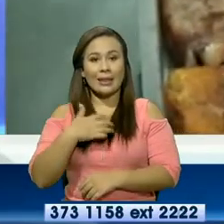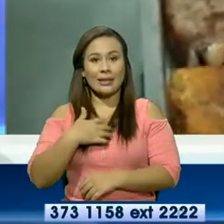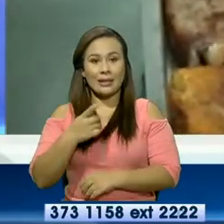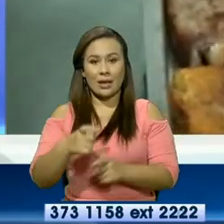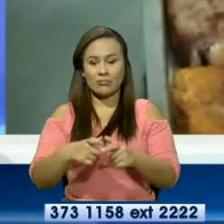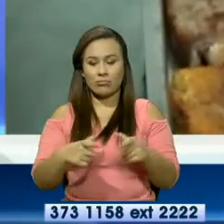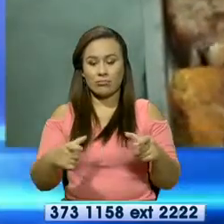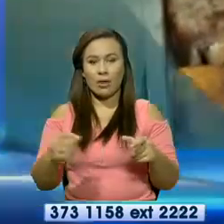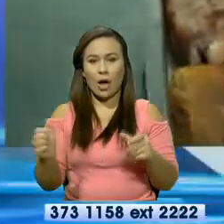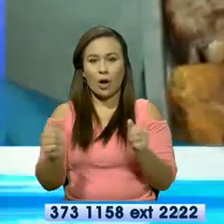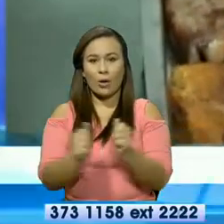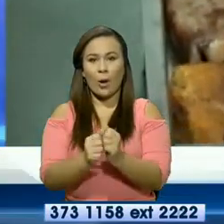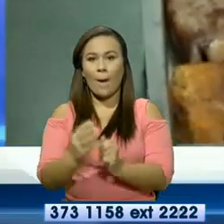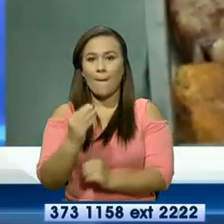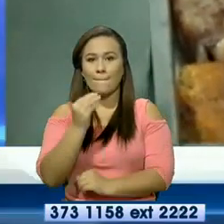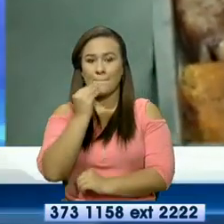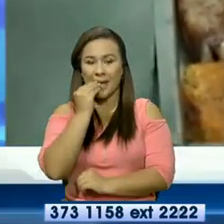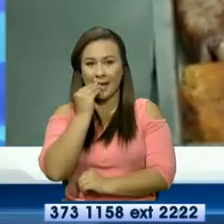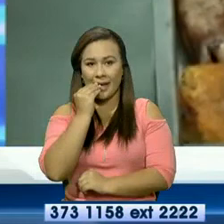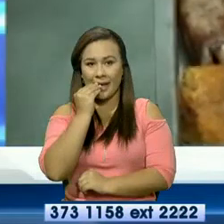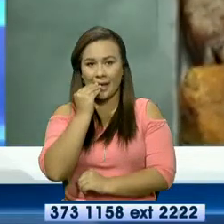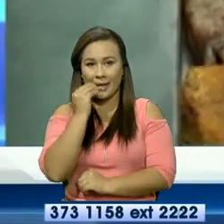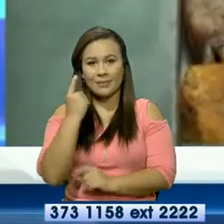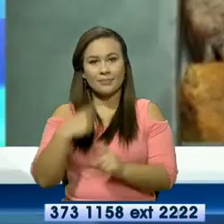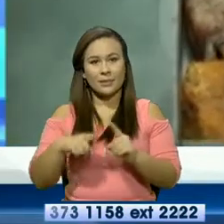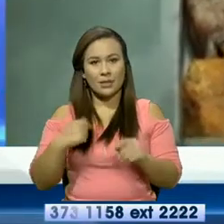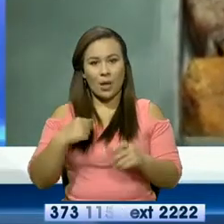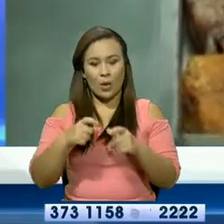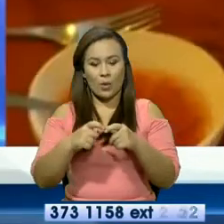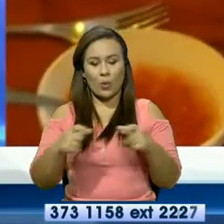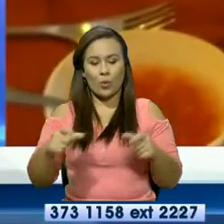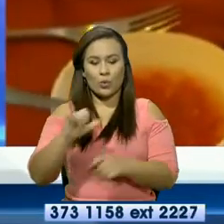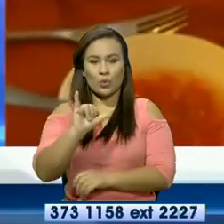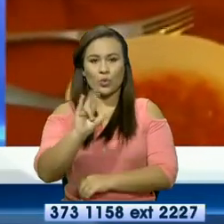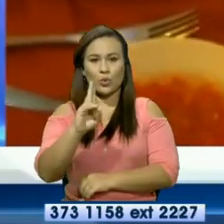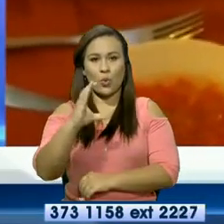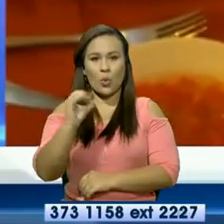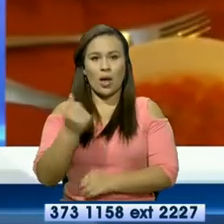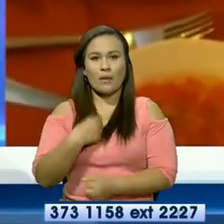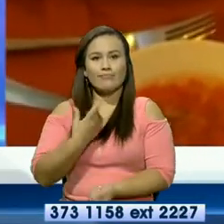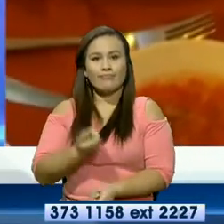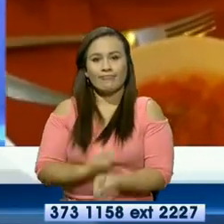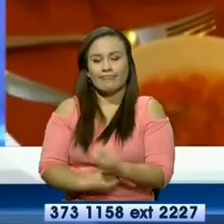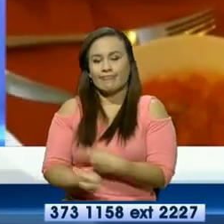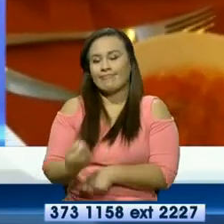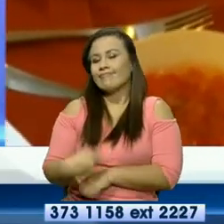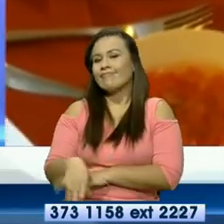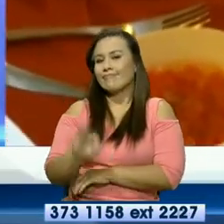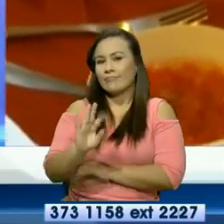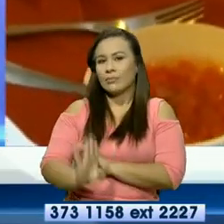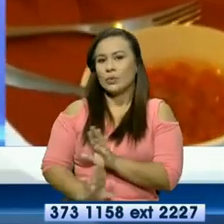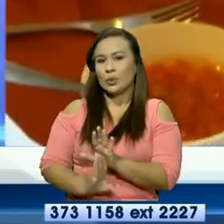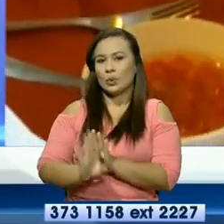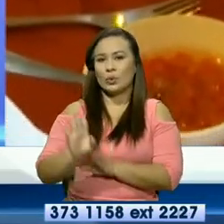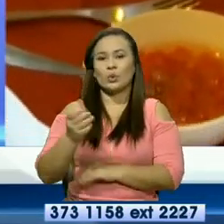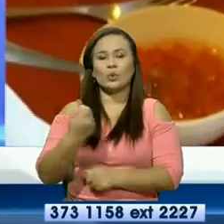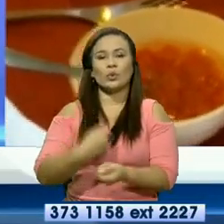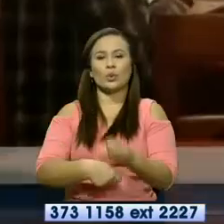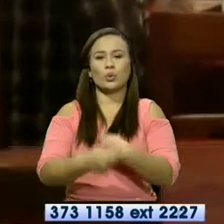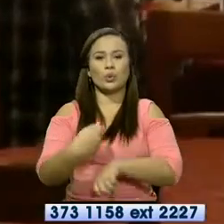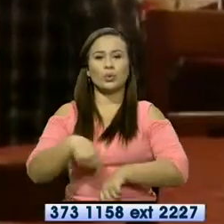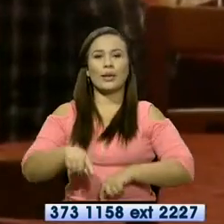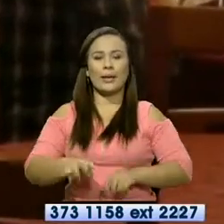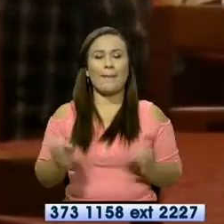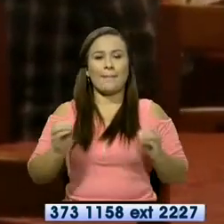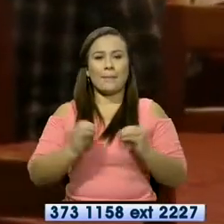pan. Sin embargo, acá se adoptó esa parte y se amoldó al mercado y básicamente se fue transformando hasta un plato tradicional de acá.